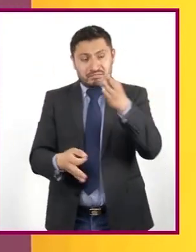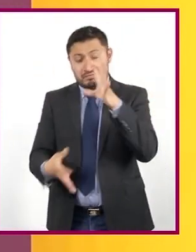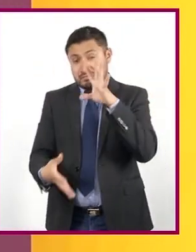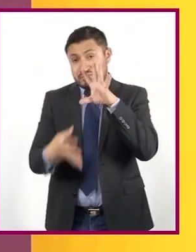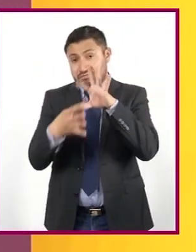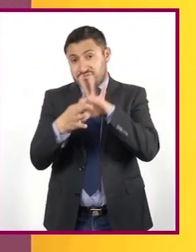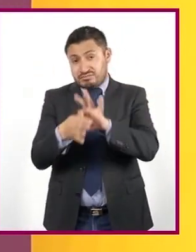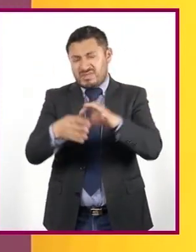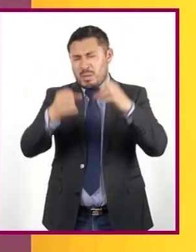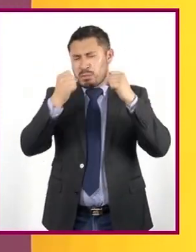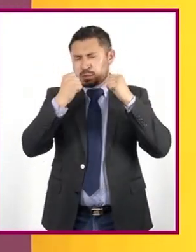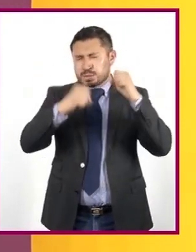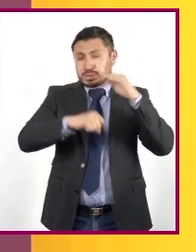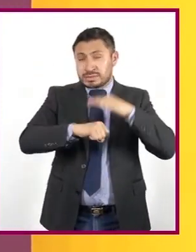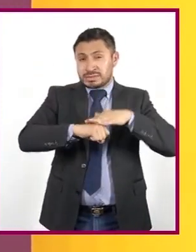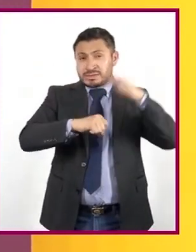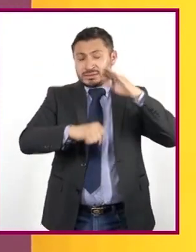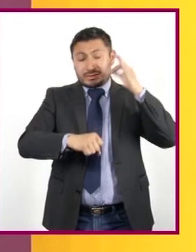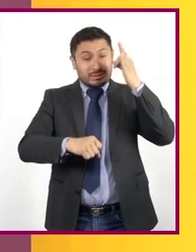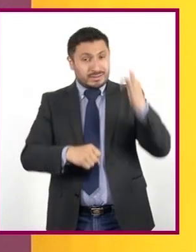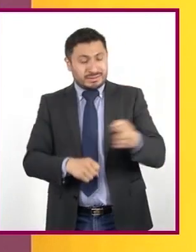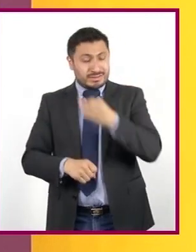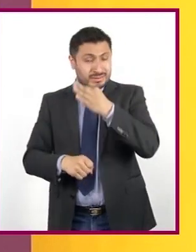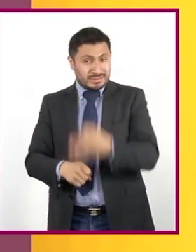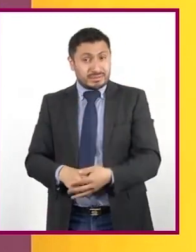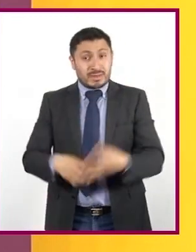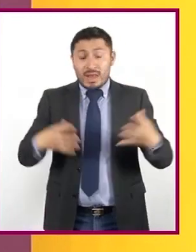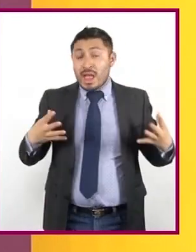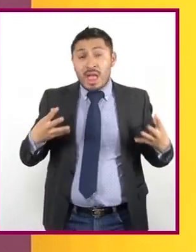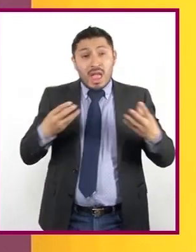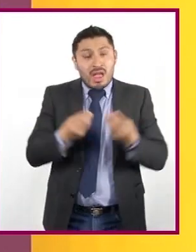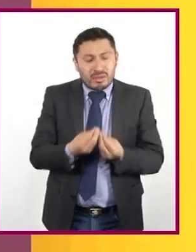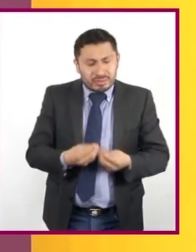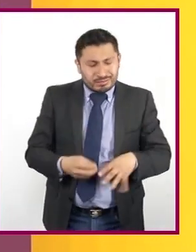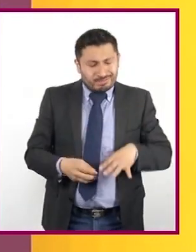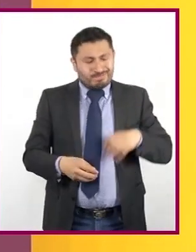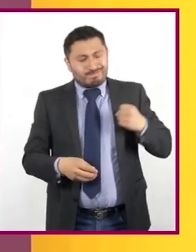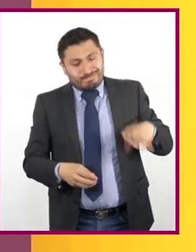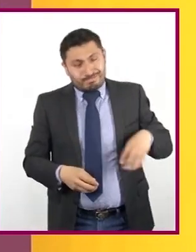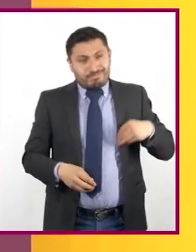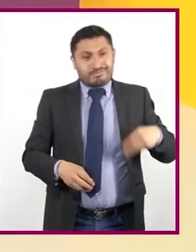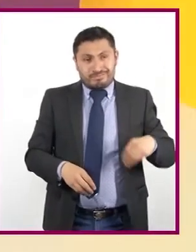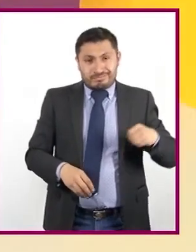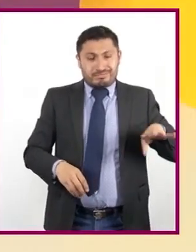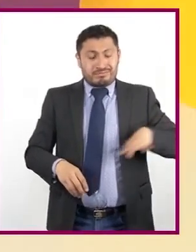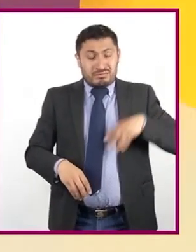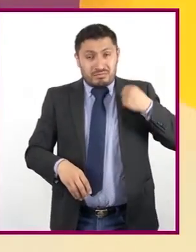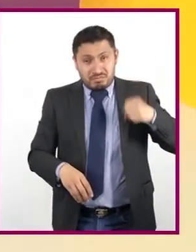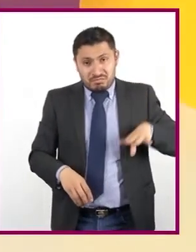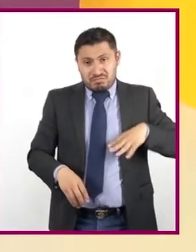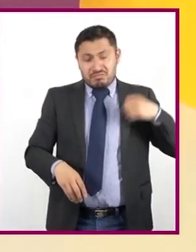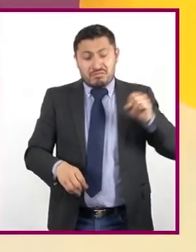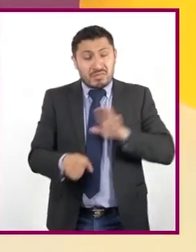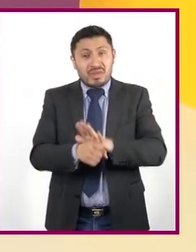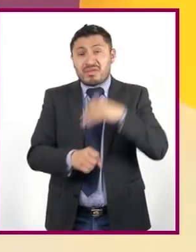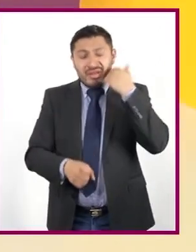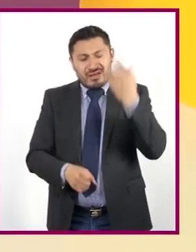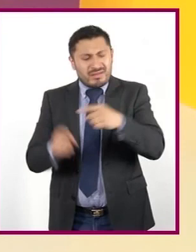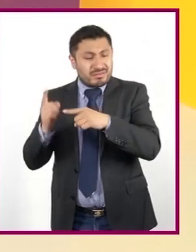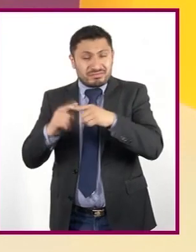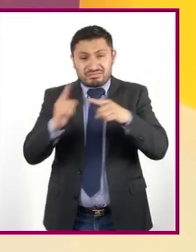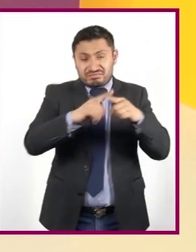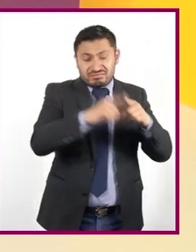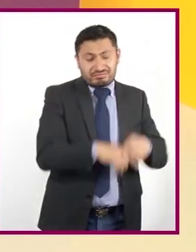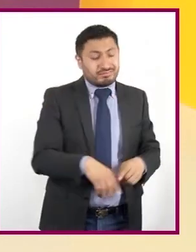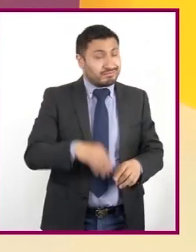ser más fuertes y enfrentar juntas y juntos cualquier adversidad. No necesitamos